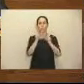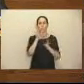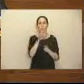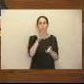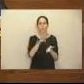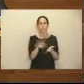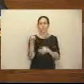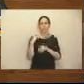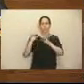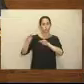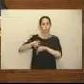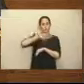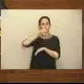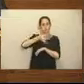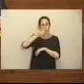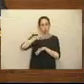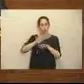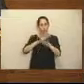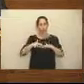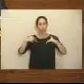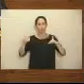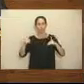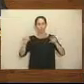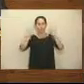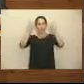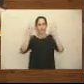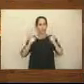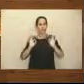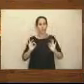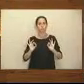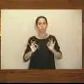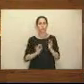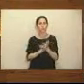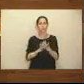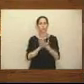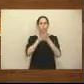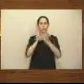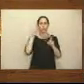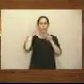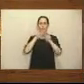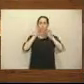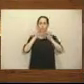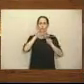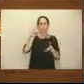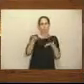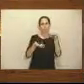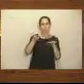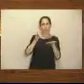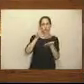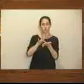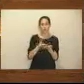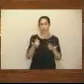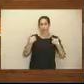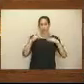nos ofreció ayer en esta Cámara. Un título que encaja bien no solo con su confesado objetivo de hacer balance de la legislatura,